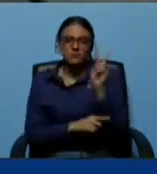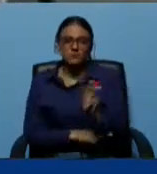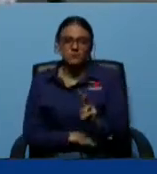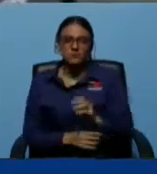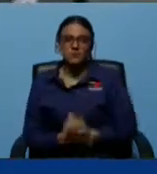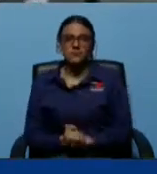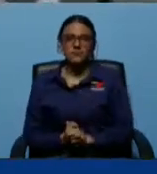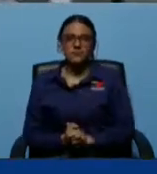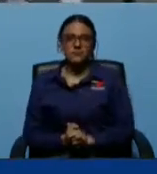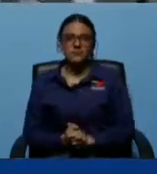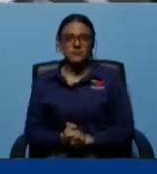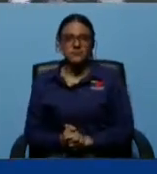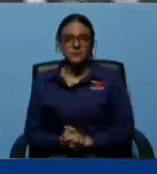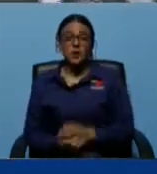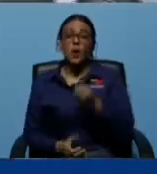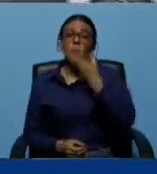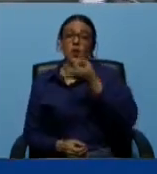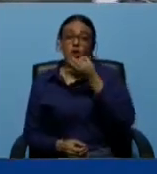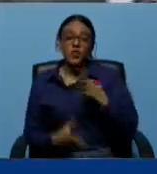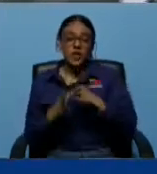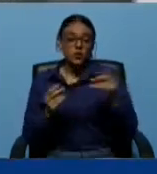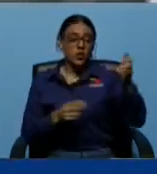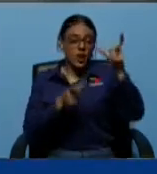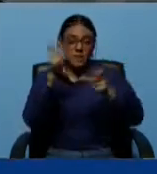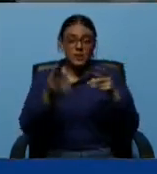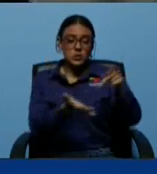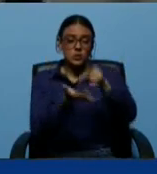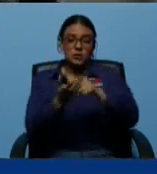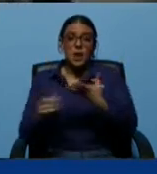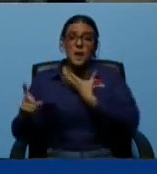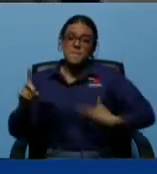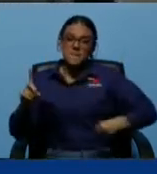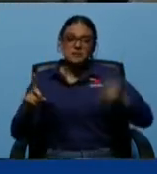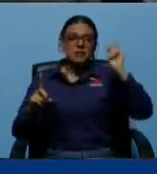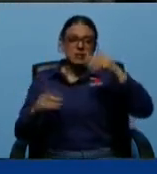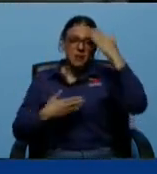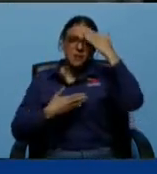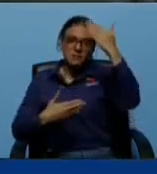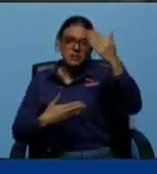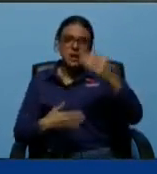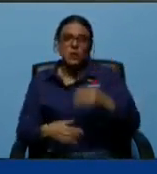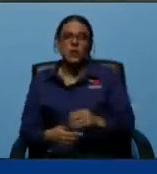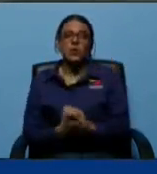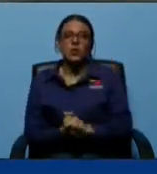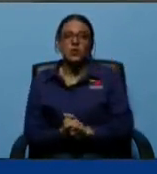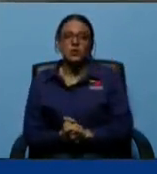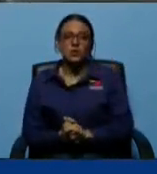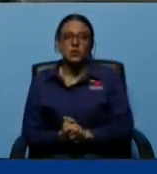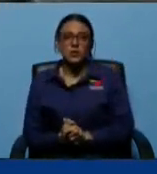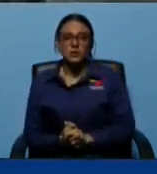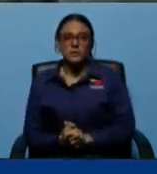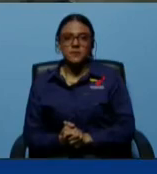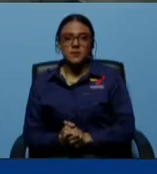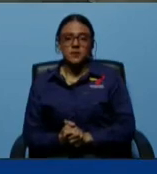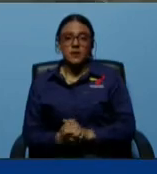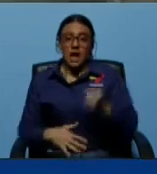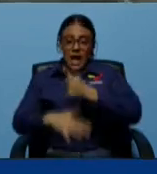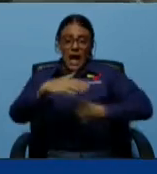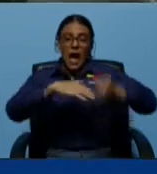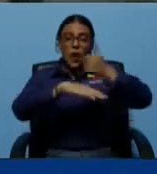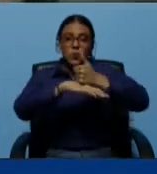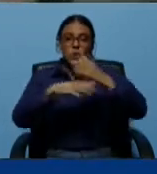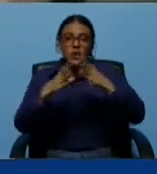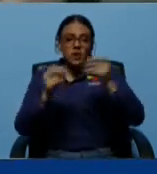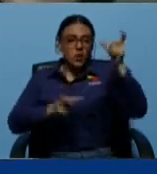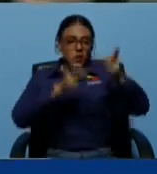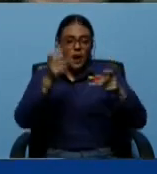bien a todos ustedes, ciudadanos, jefe de Estado, presidente de la República, demás autoridades presentes